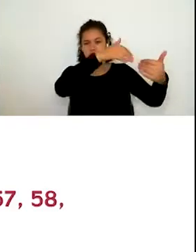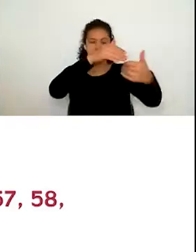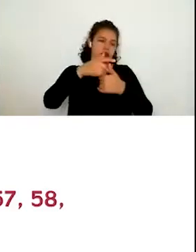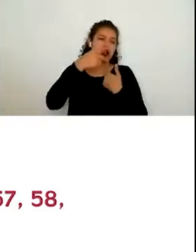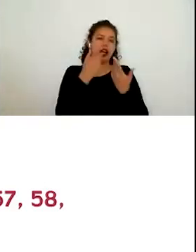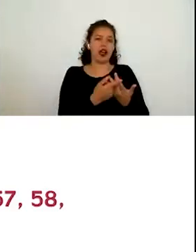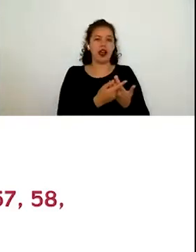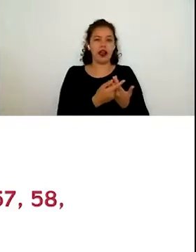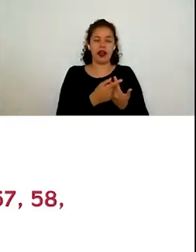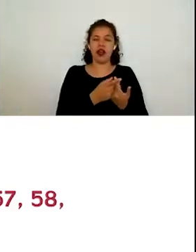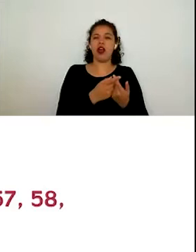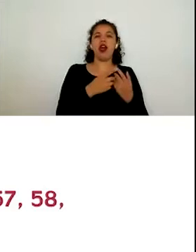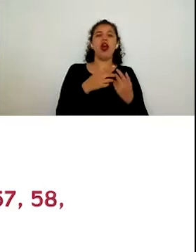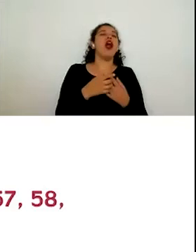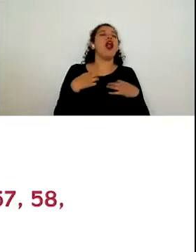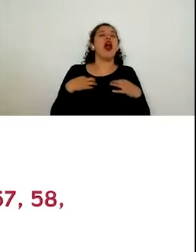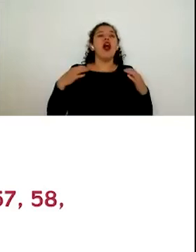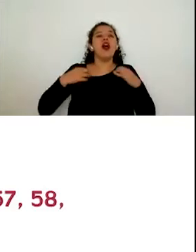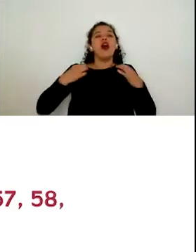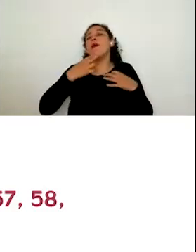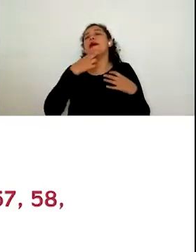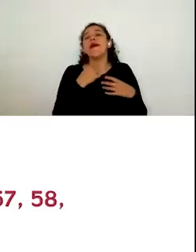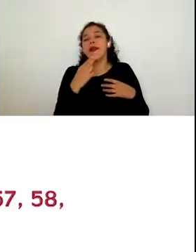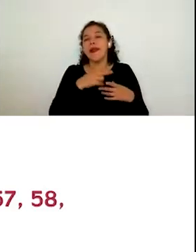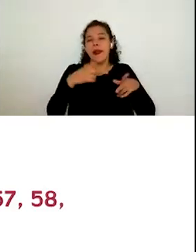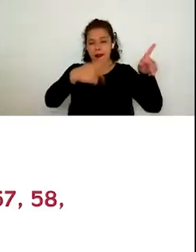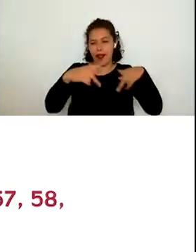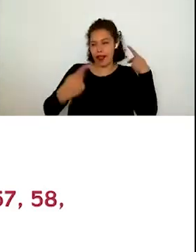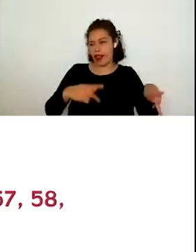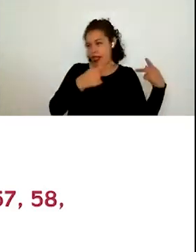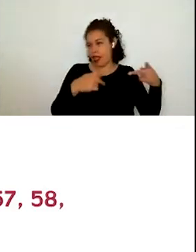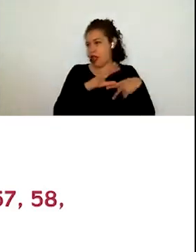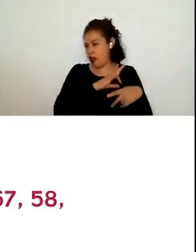sé, ropa, dulces, que esté dentro de sus